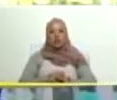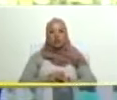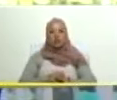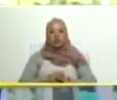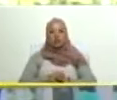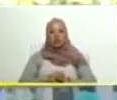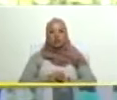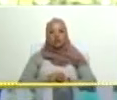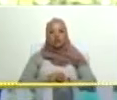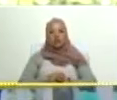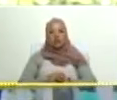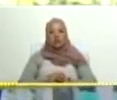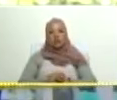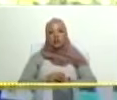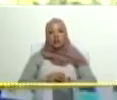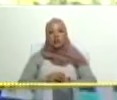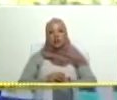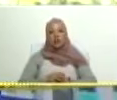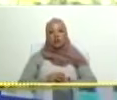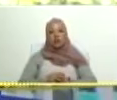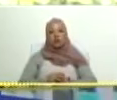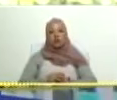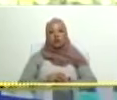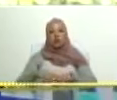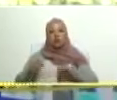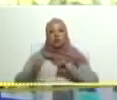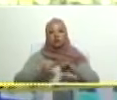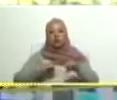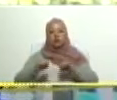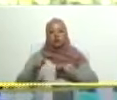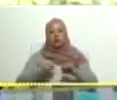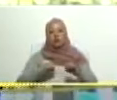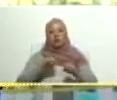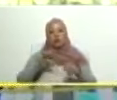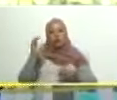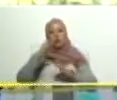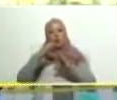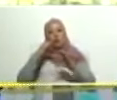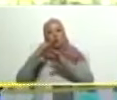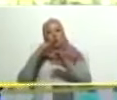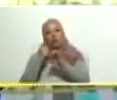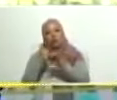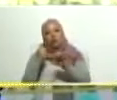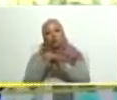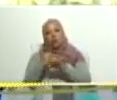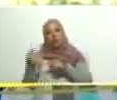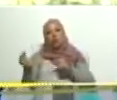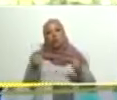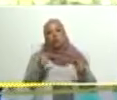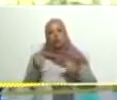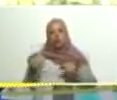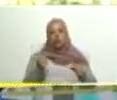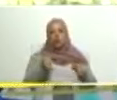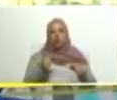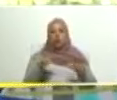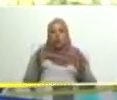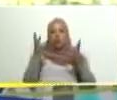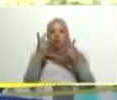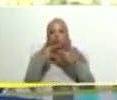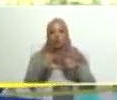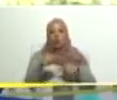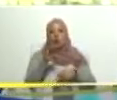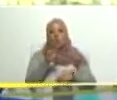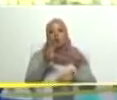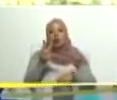Número 42. El movimiento del transporte multimodal. Y número